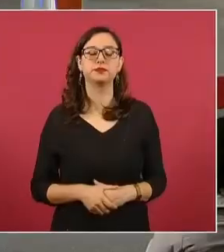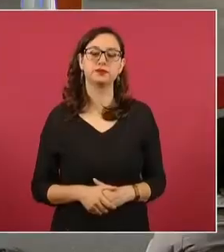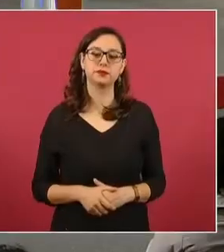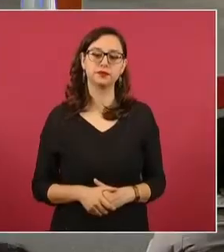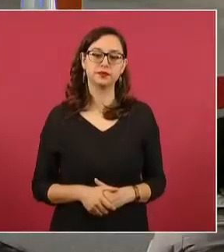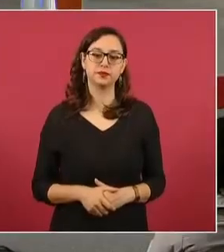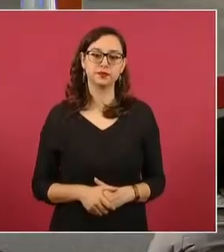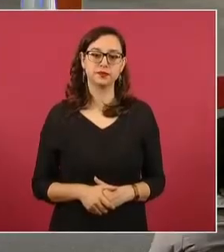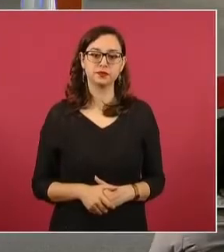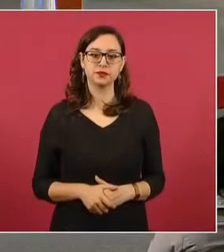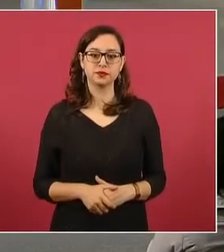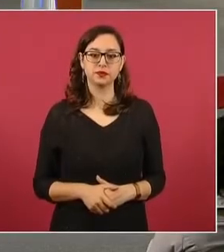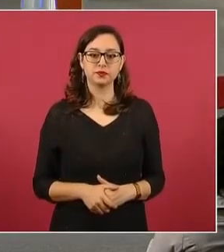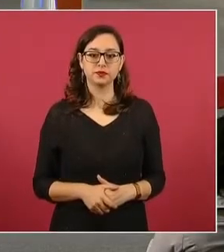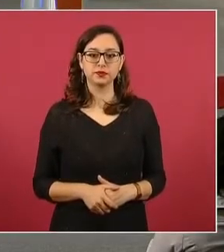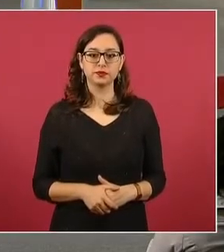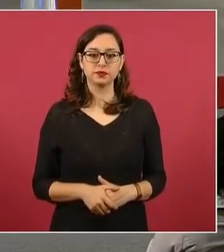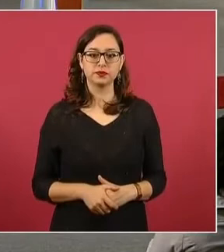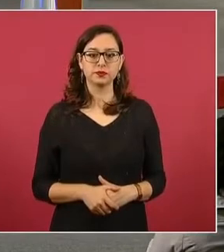Y bueno,